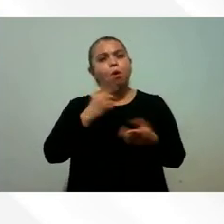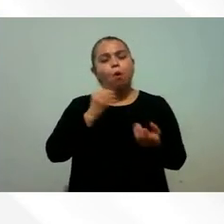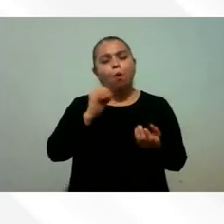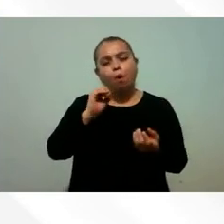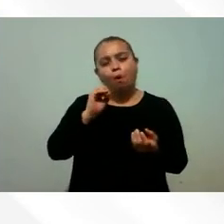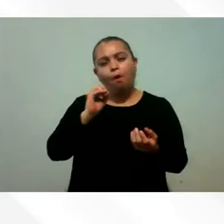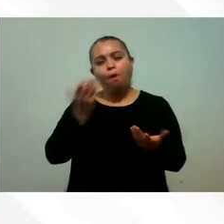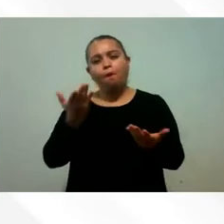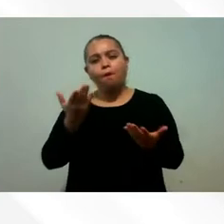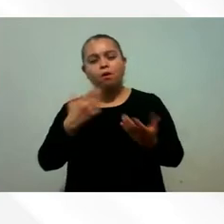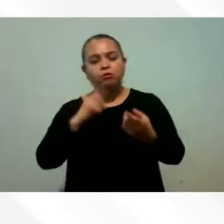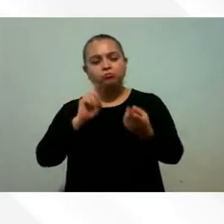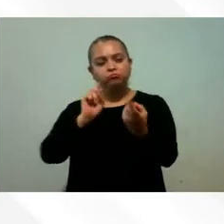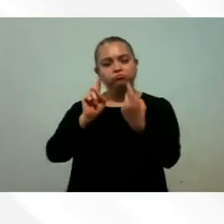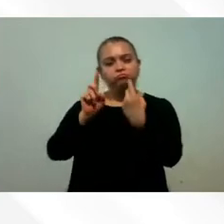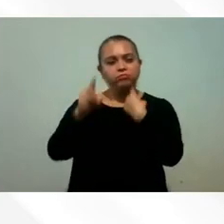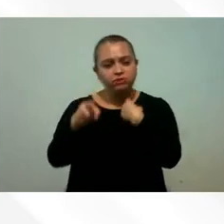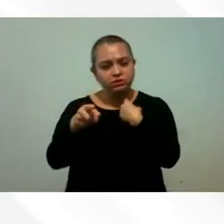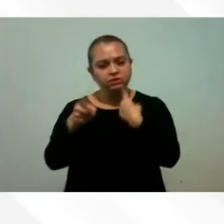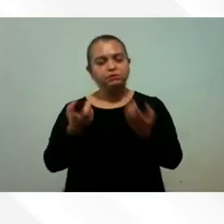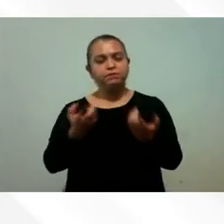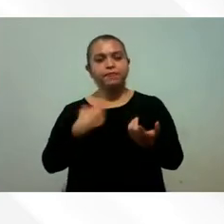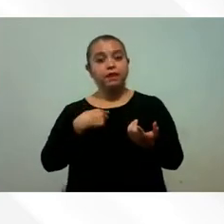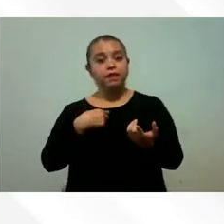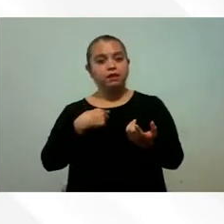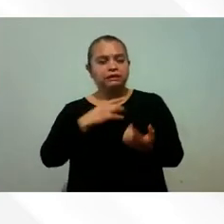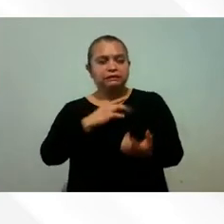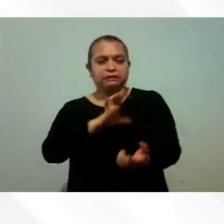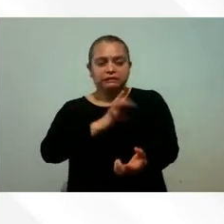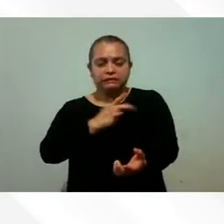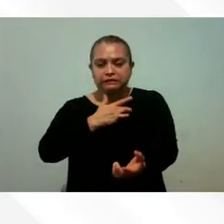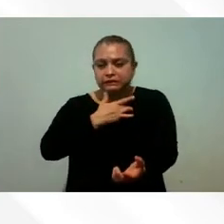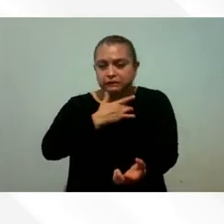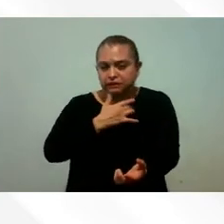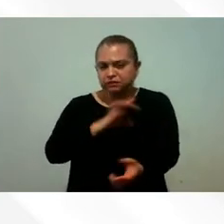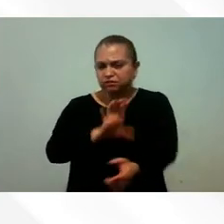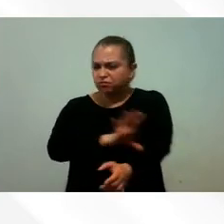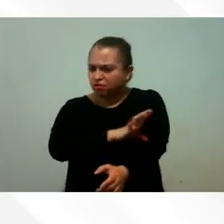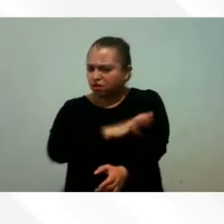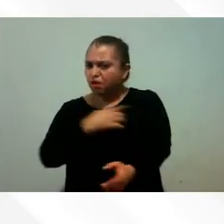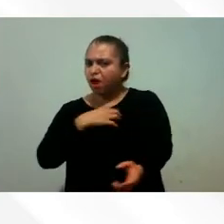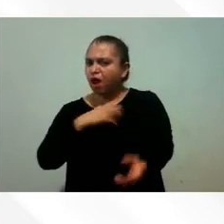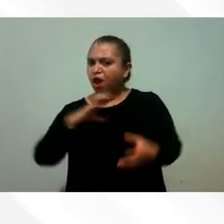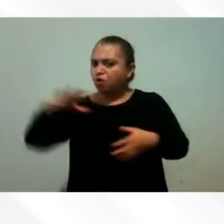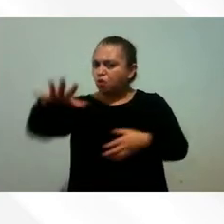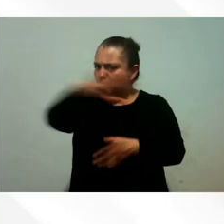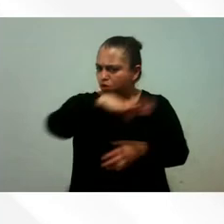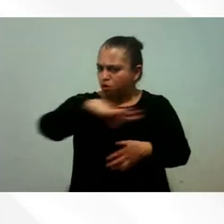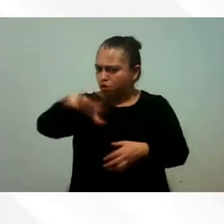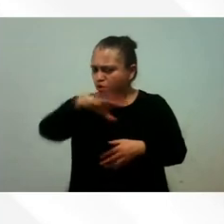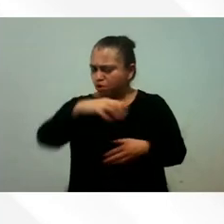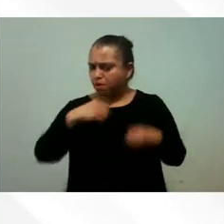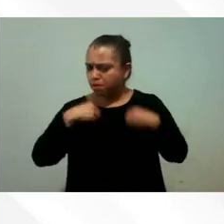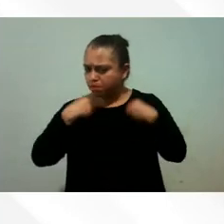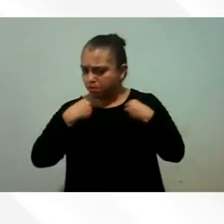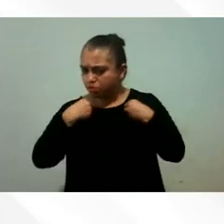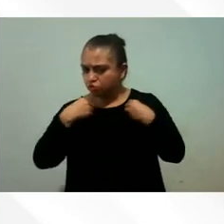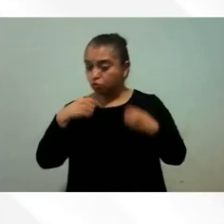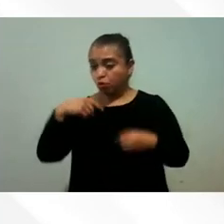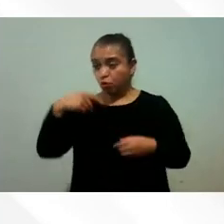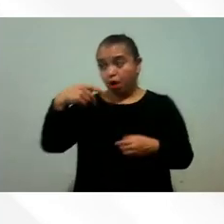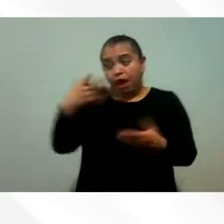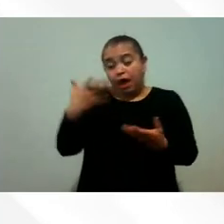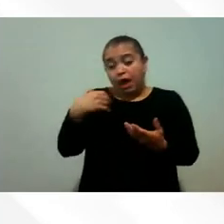Muy bien, ser sensibles al contexto en donde estamos. Entonces, quiero ver si alguien quiere poner en el chat